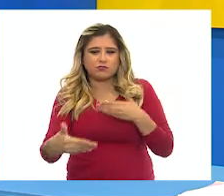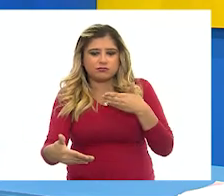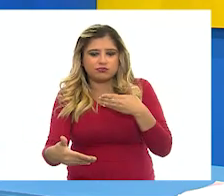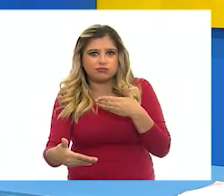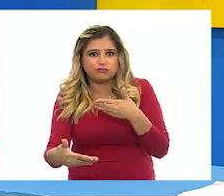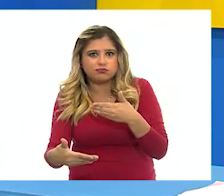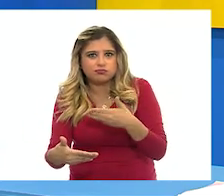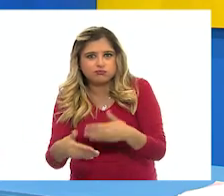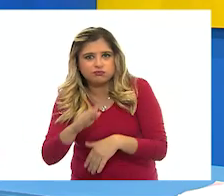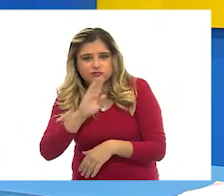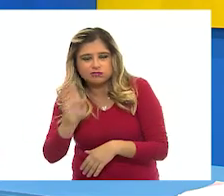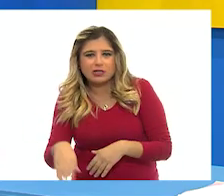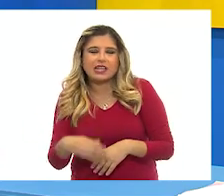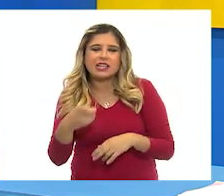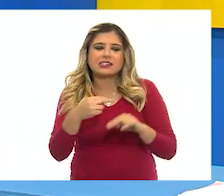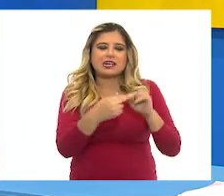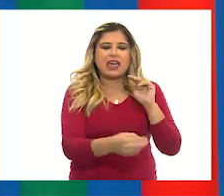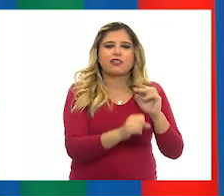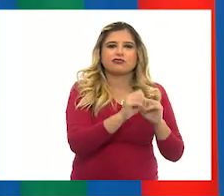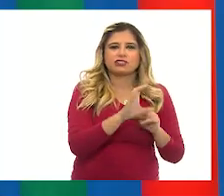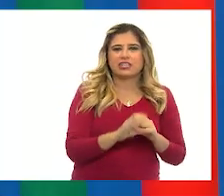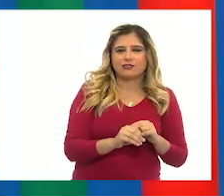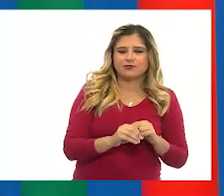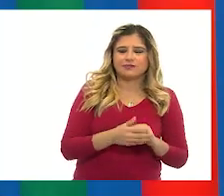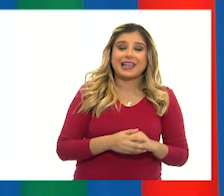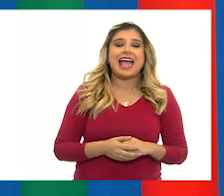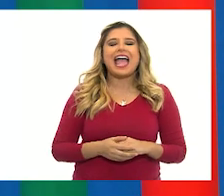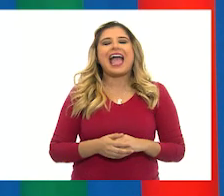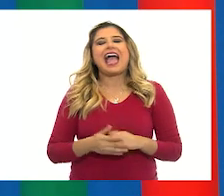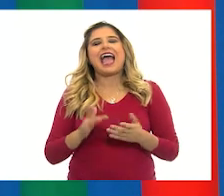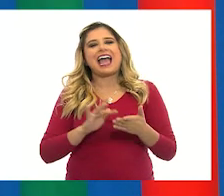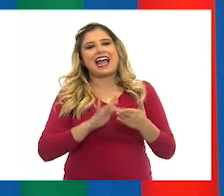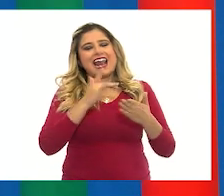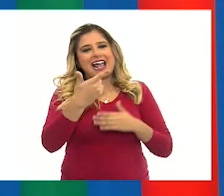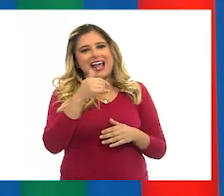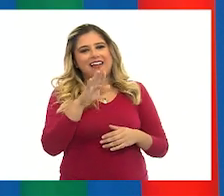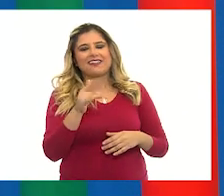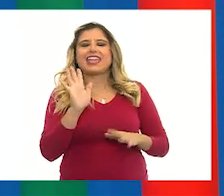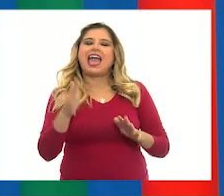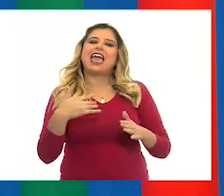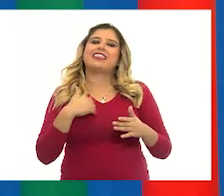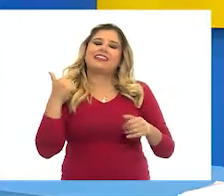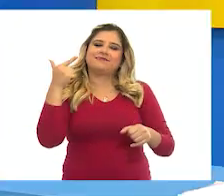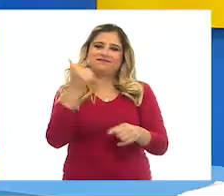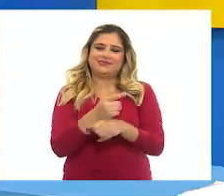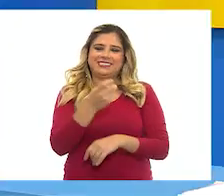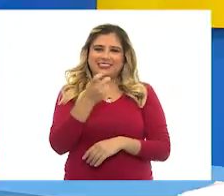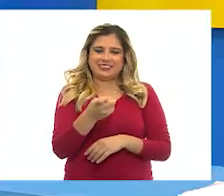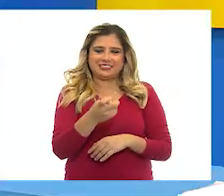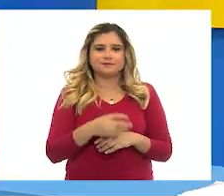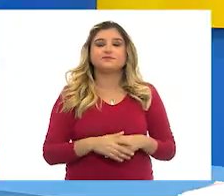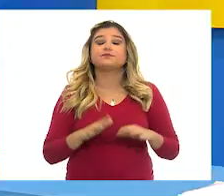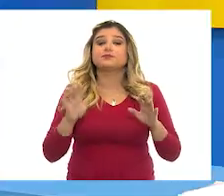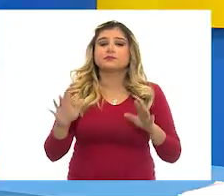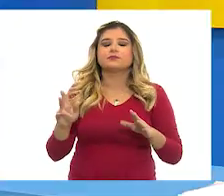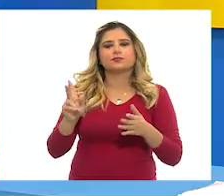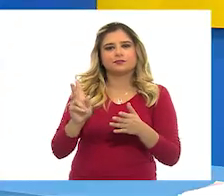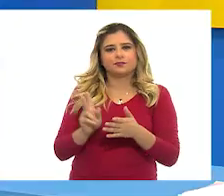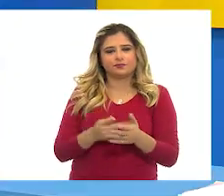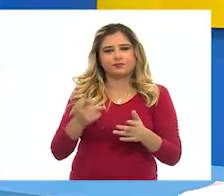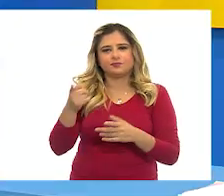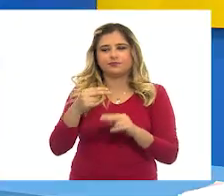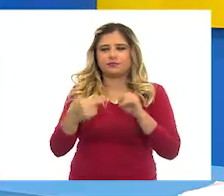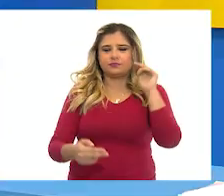este caso el nado en seco. Ay, muchas gracias, Gaby. Ahora sí me quedó clarísimo. Muy bien, entonces volvamos